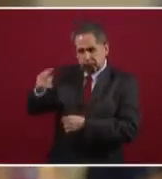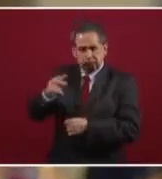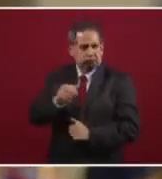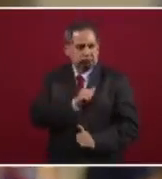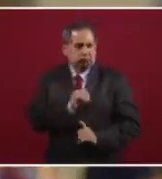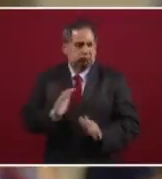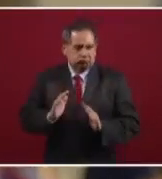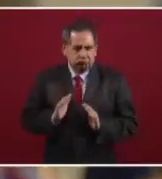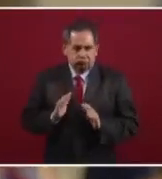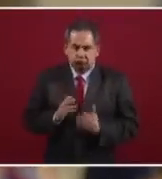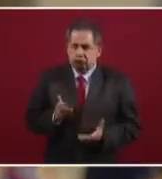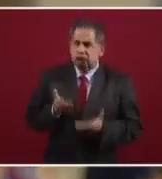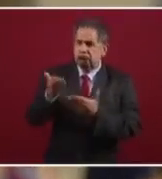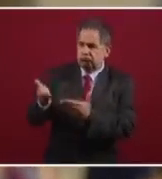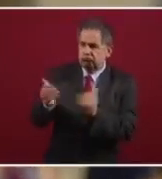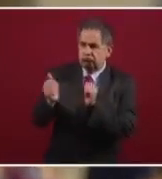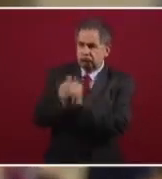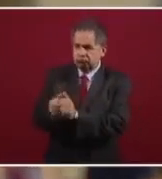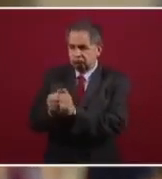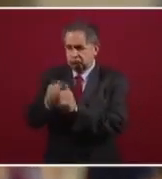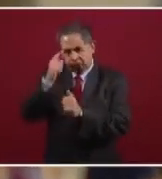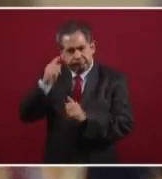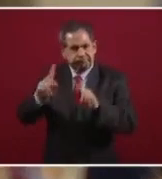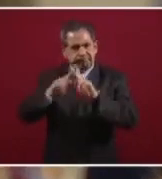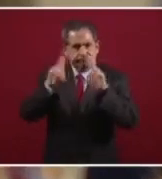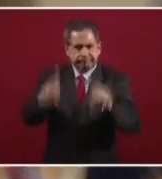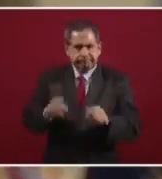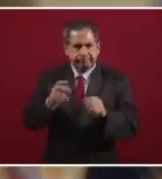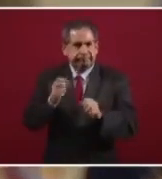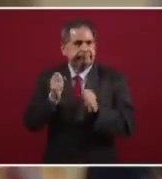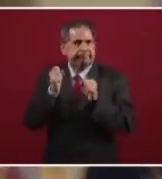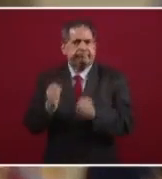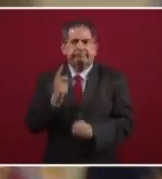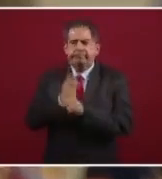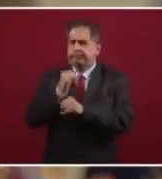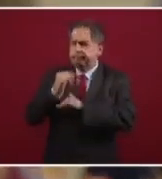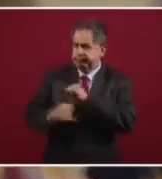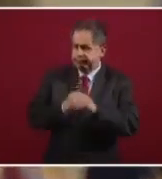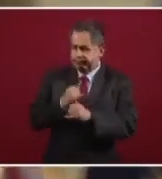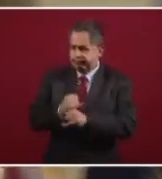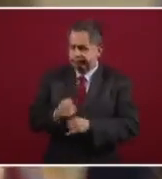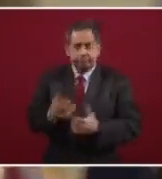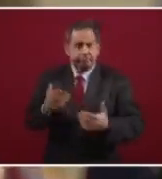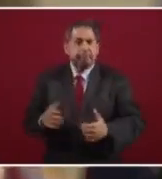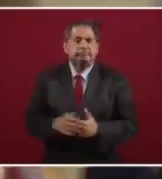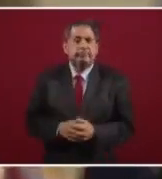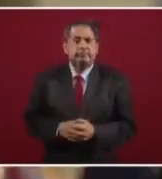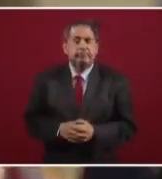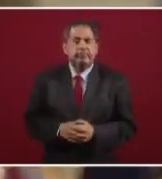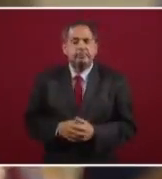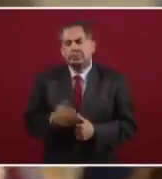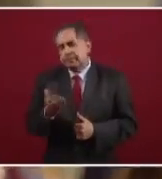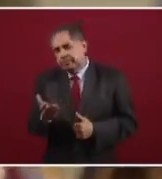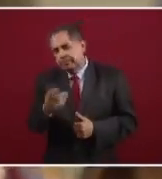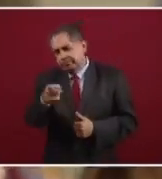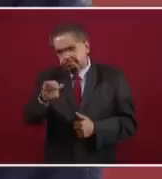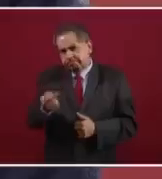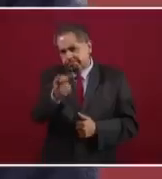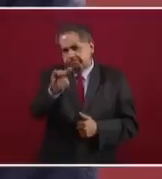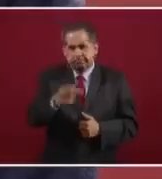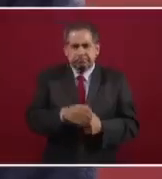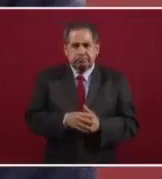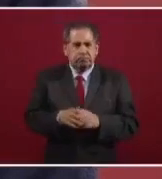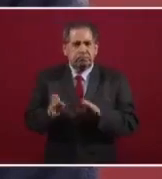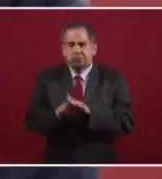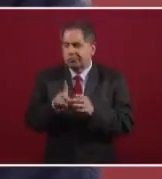Ejército Mexicano, de cooperar para la paz y la seguridad internacional. En ese sentido, presidente, ¿cuál cree que es